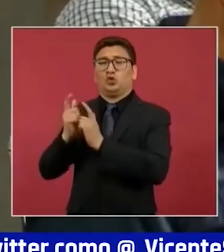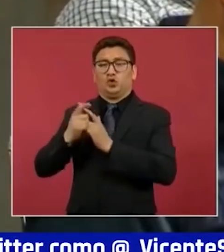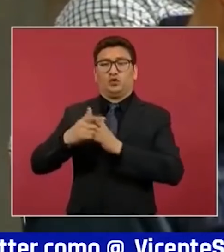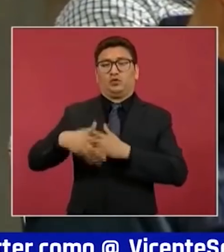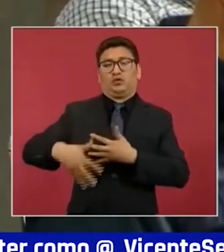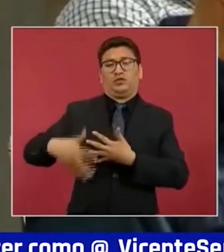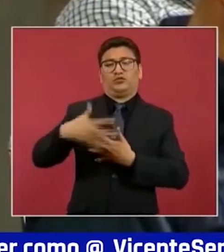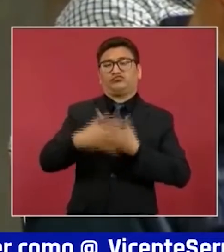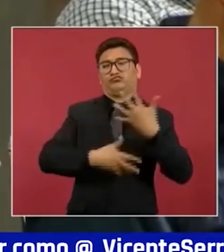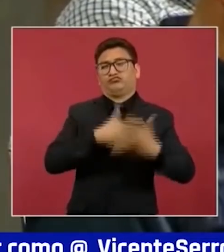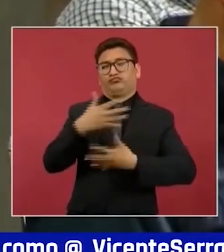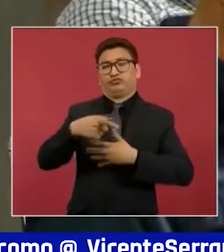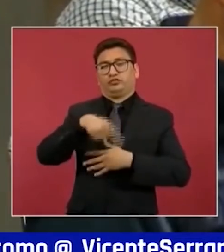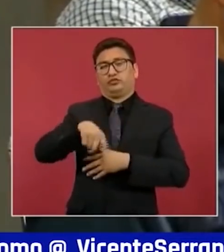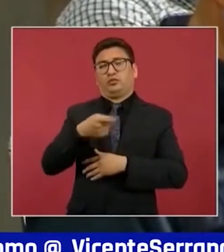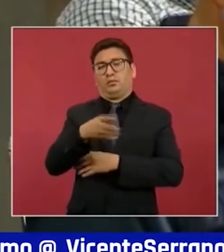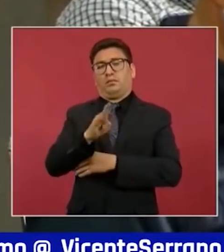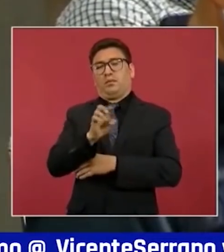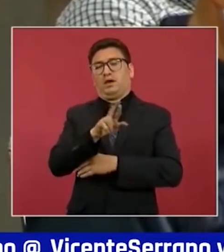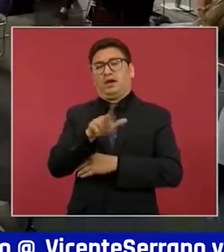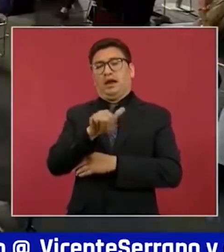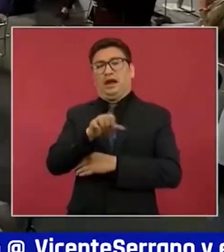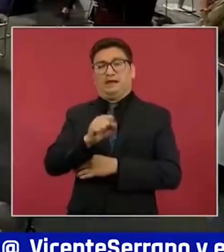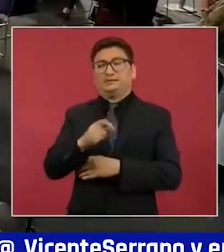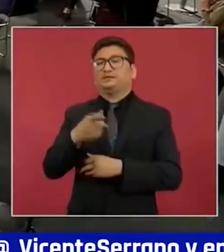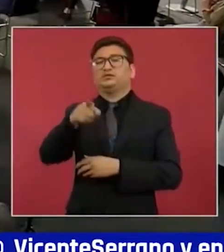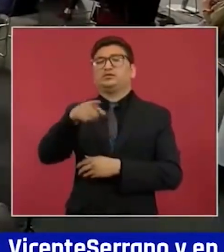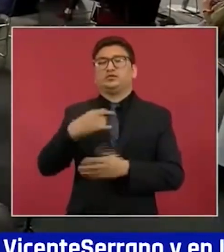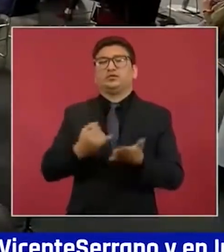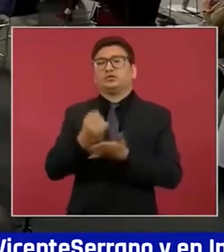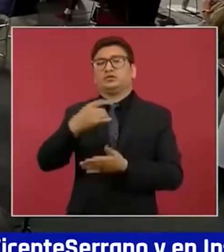denominados barras. ¿Qué opinas sobre esta decisión?